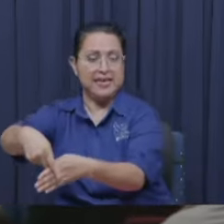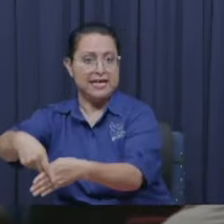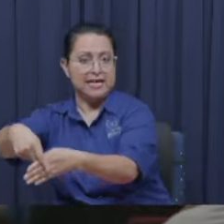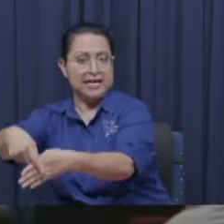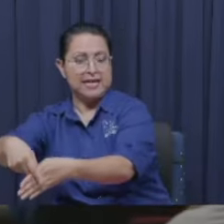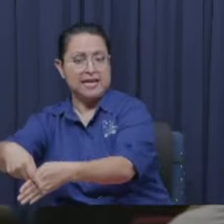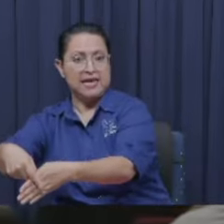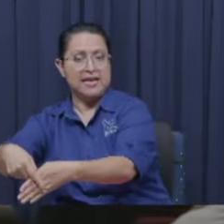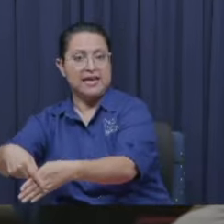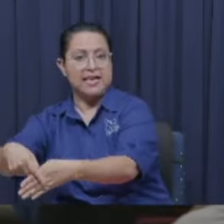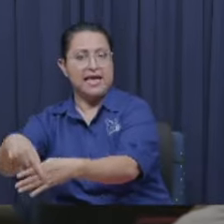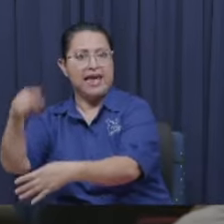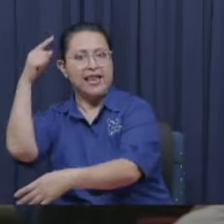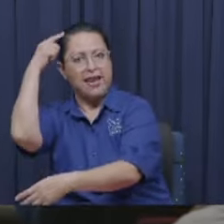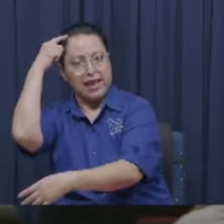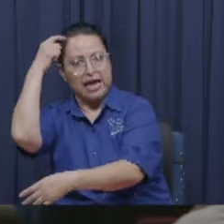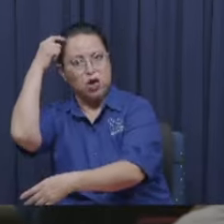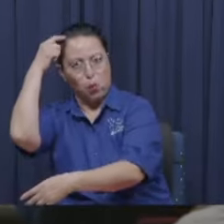El negro.